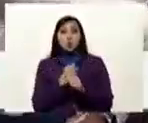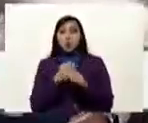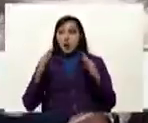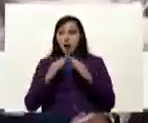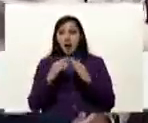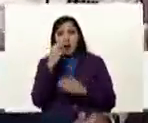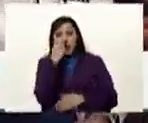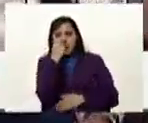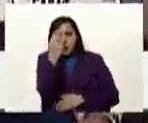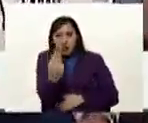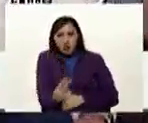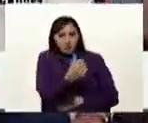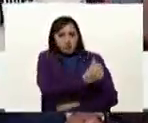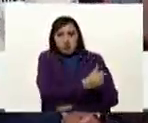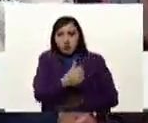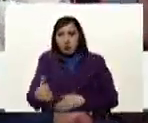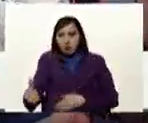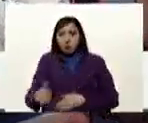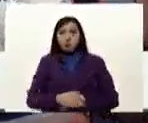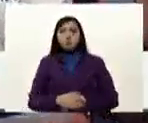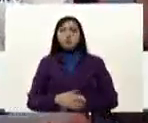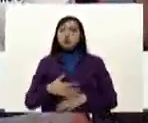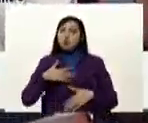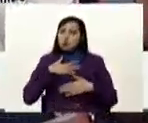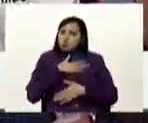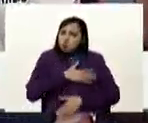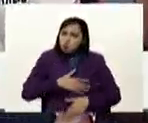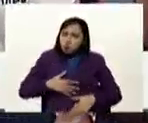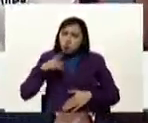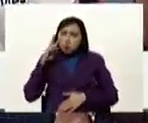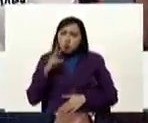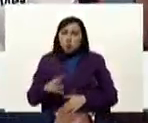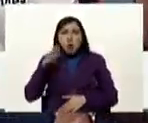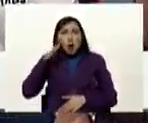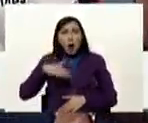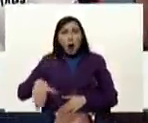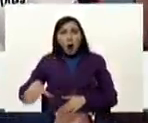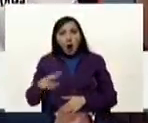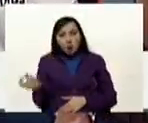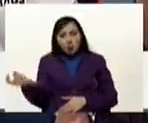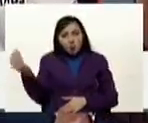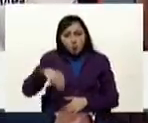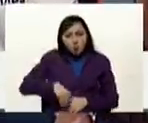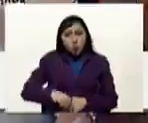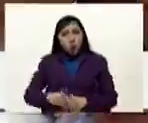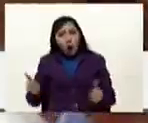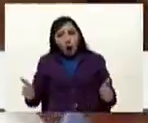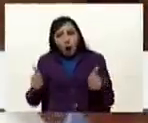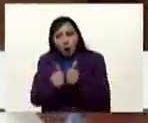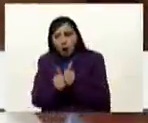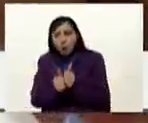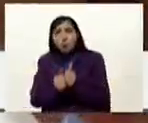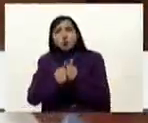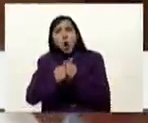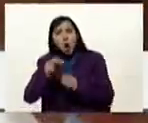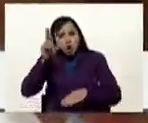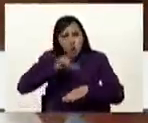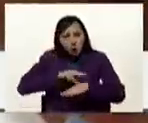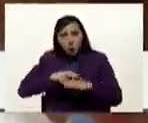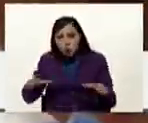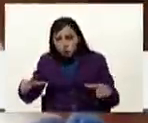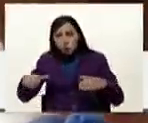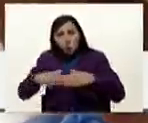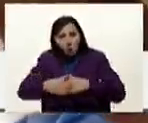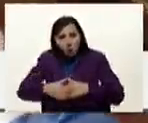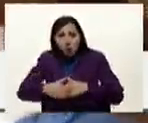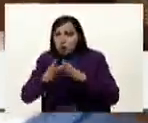casa. Ha sido muy gratificante ver cómo la población se ha sumado al acompañamiento de nuestro personal médico,